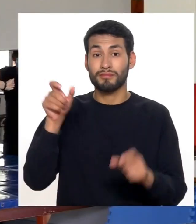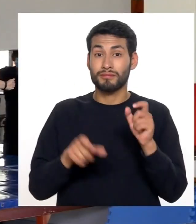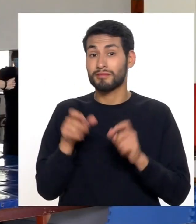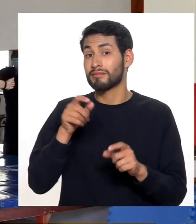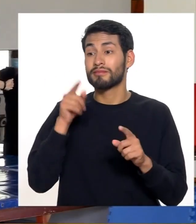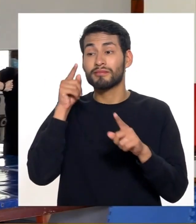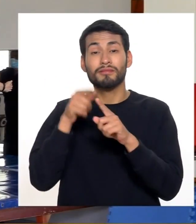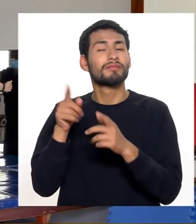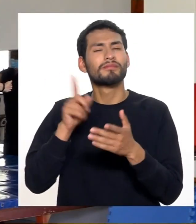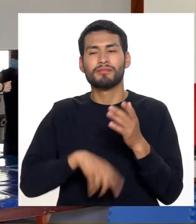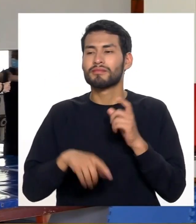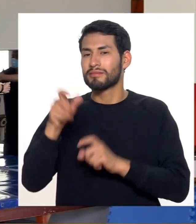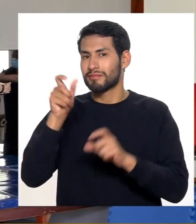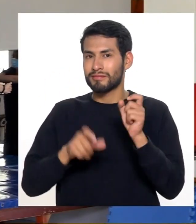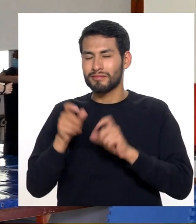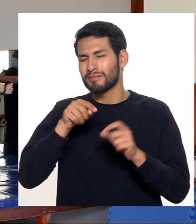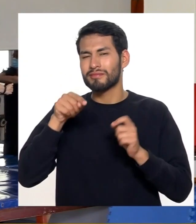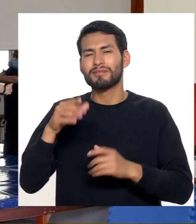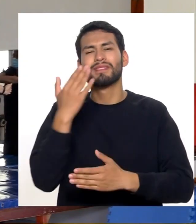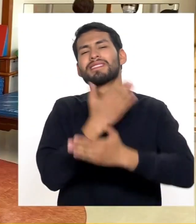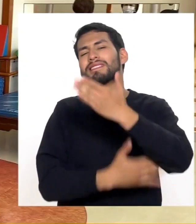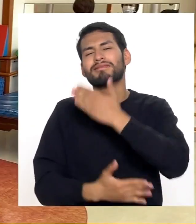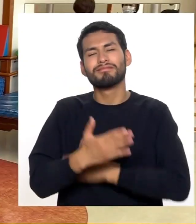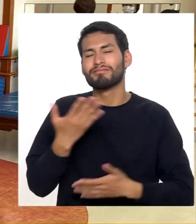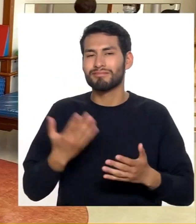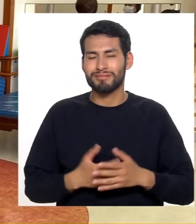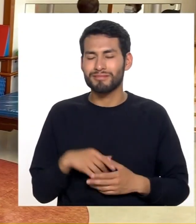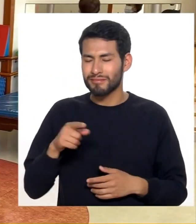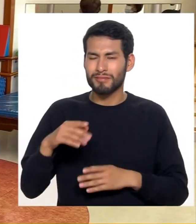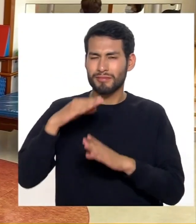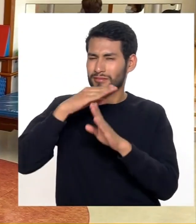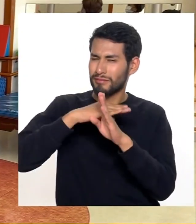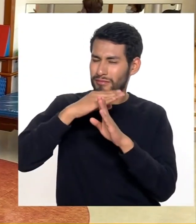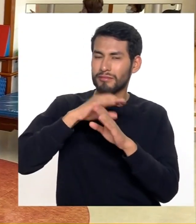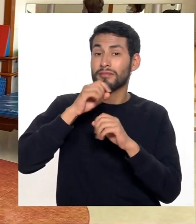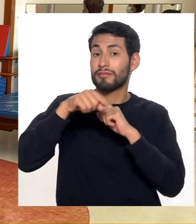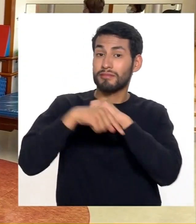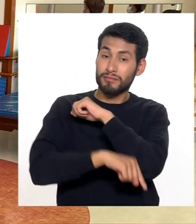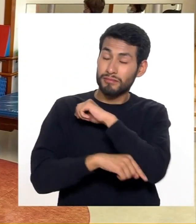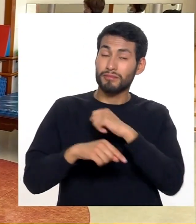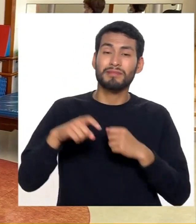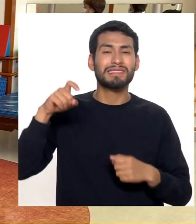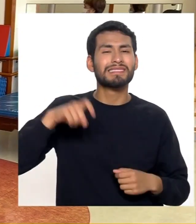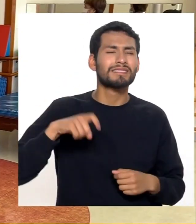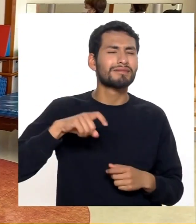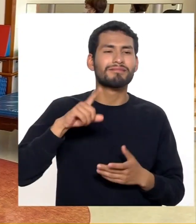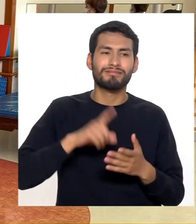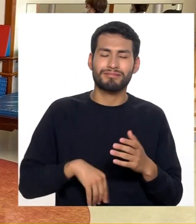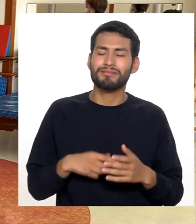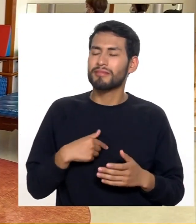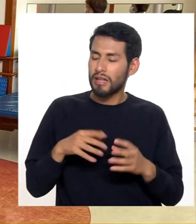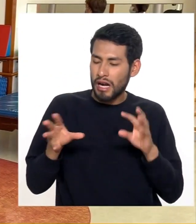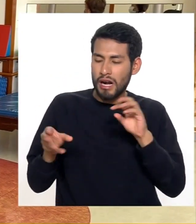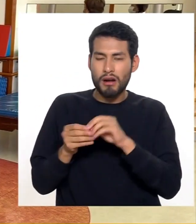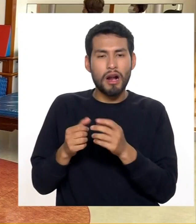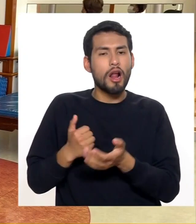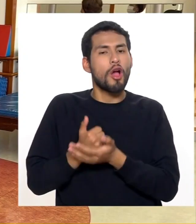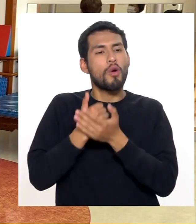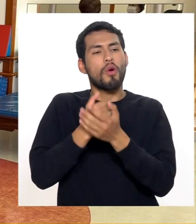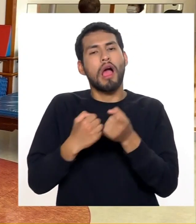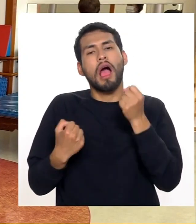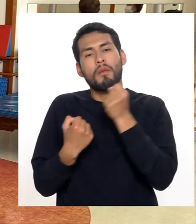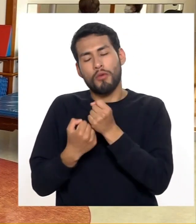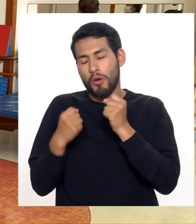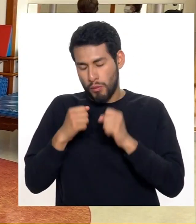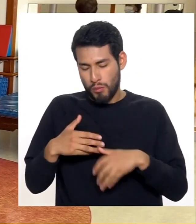La población que se favorece son las personas con discapacidad moderada y severa que requieren un aditamento de